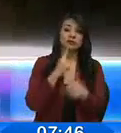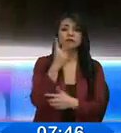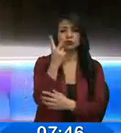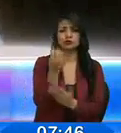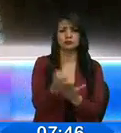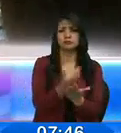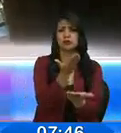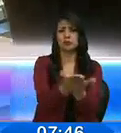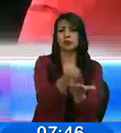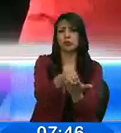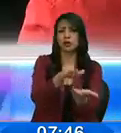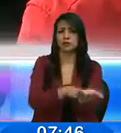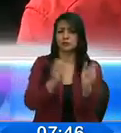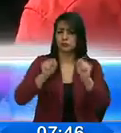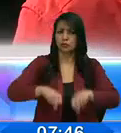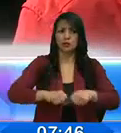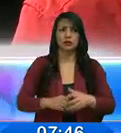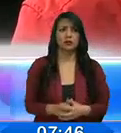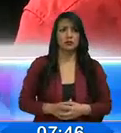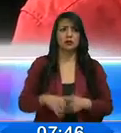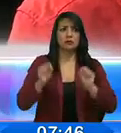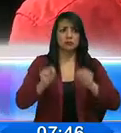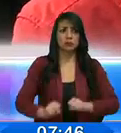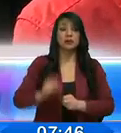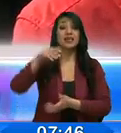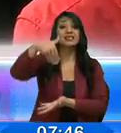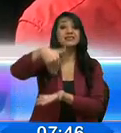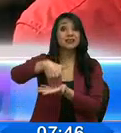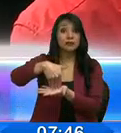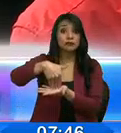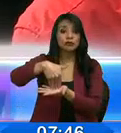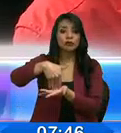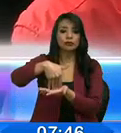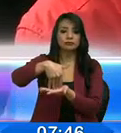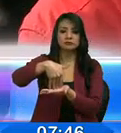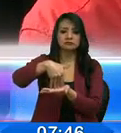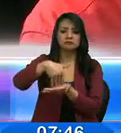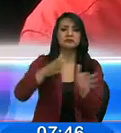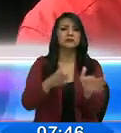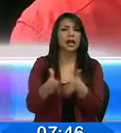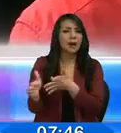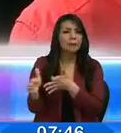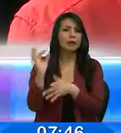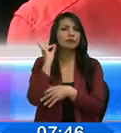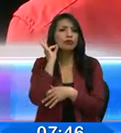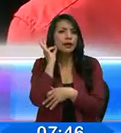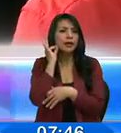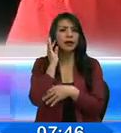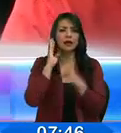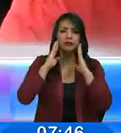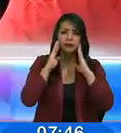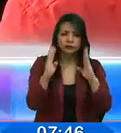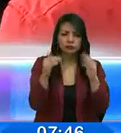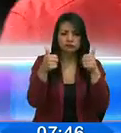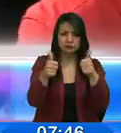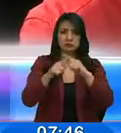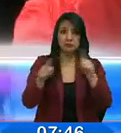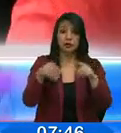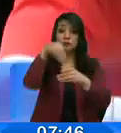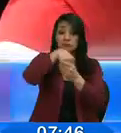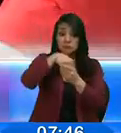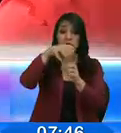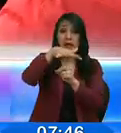proyectos podrían ir de la mano. Se puede poner el centro de terapia que dice el ministro, pero dentro del parque